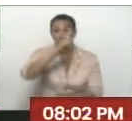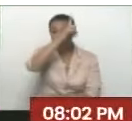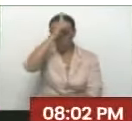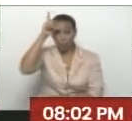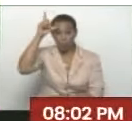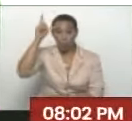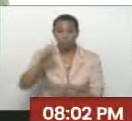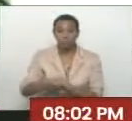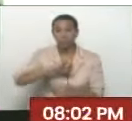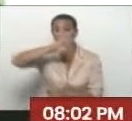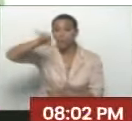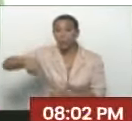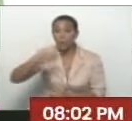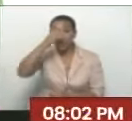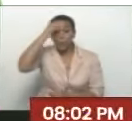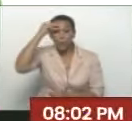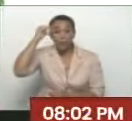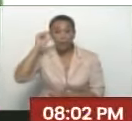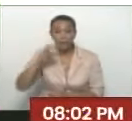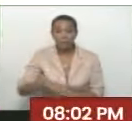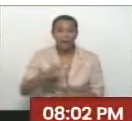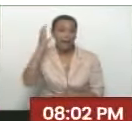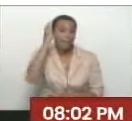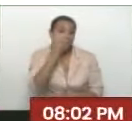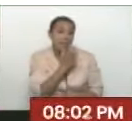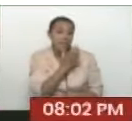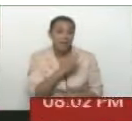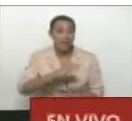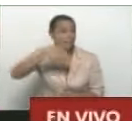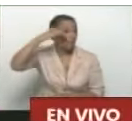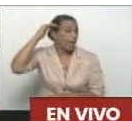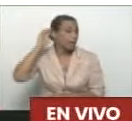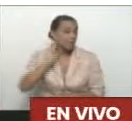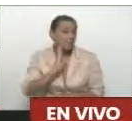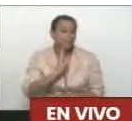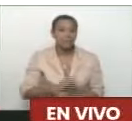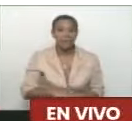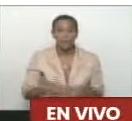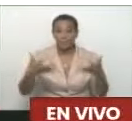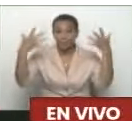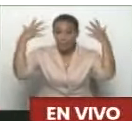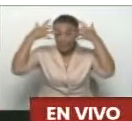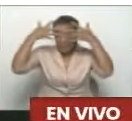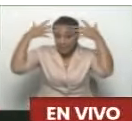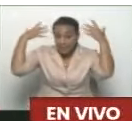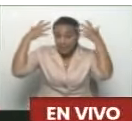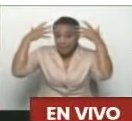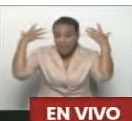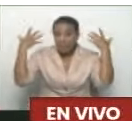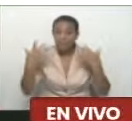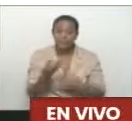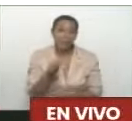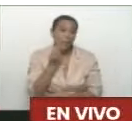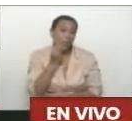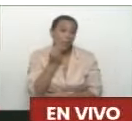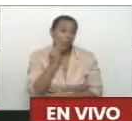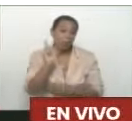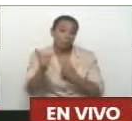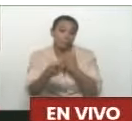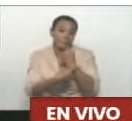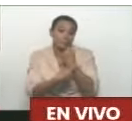otro criminal. Del Capriles, de la Machado, del Ledesma. Del Bobolongo, pues, el nuevo